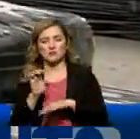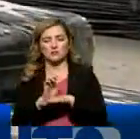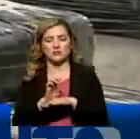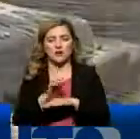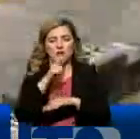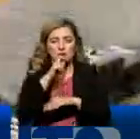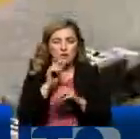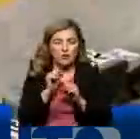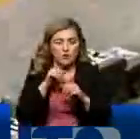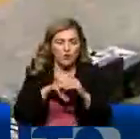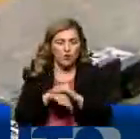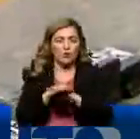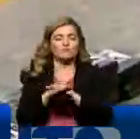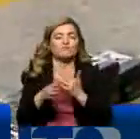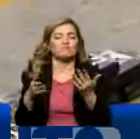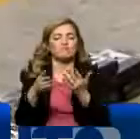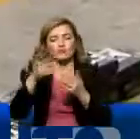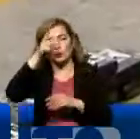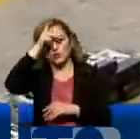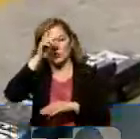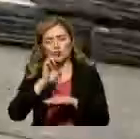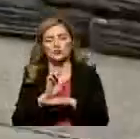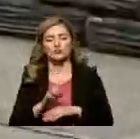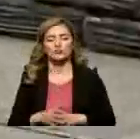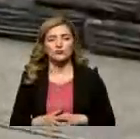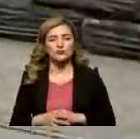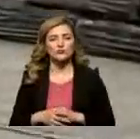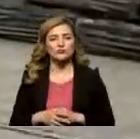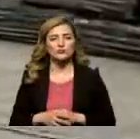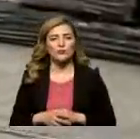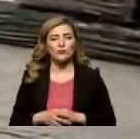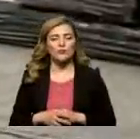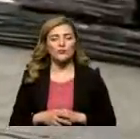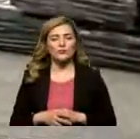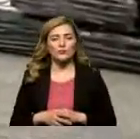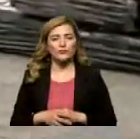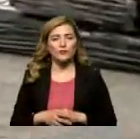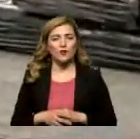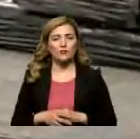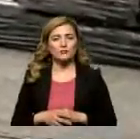cantidades, siguen saliendo de Perú y Ecuador. Catalina García, 24 horas.